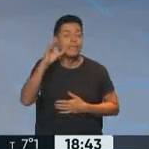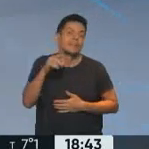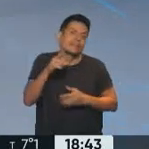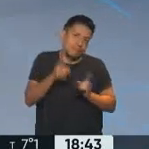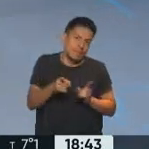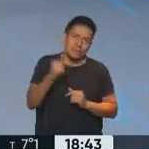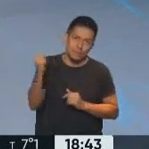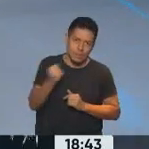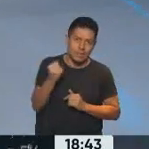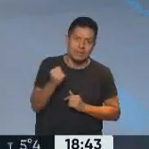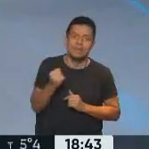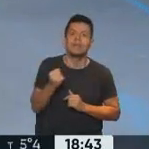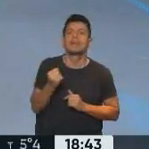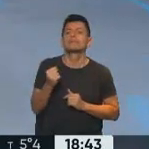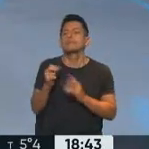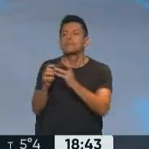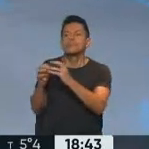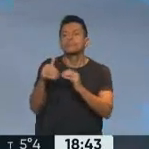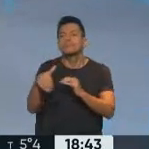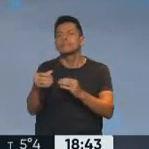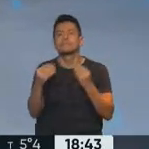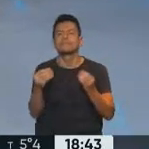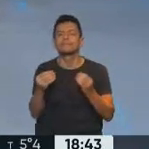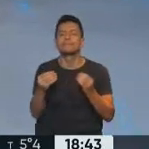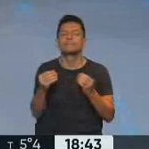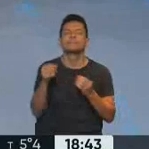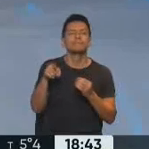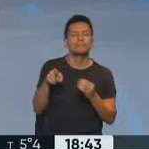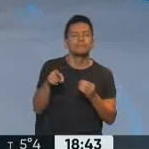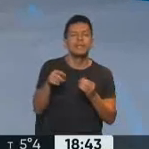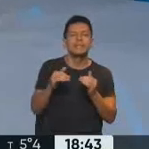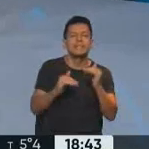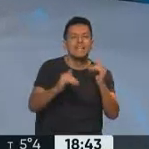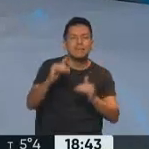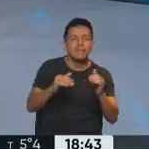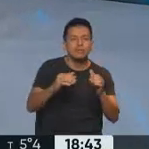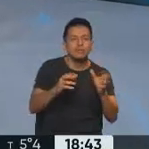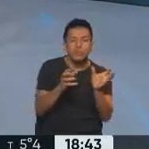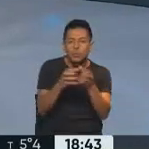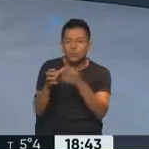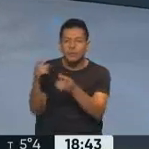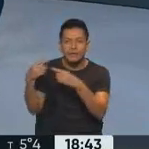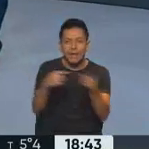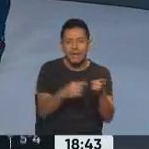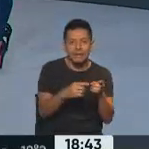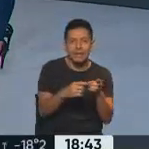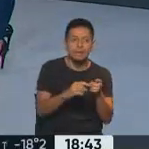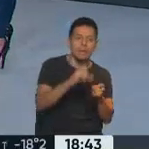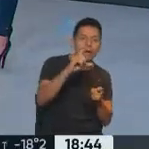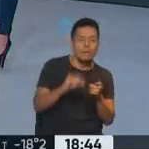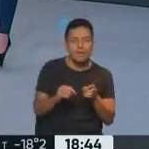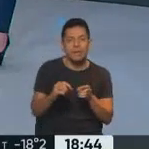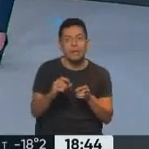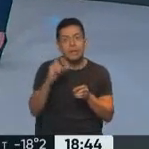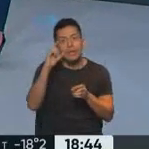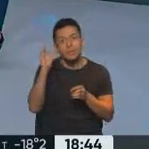también importantísimo, también lo que se va a discutir es el tema de la famosa segmentación que en principio vinculará al 10%